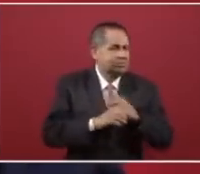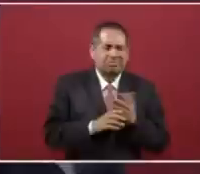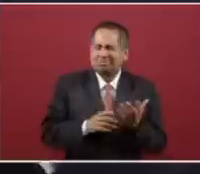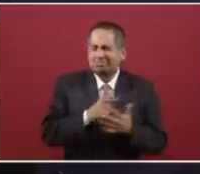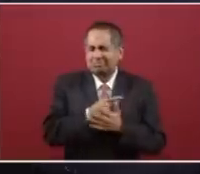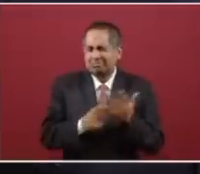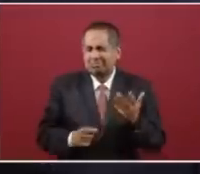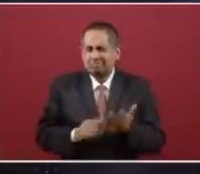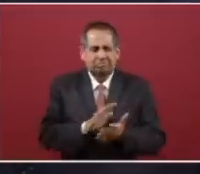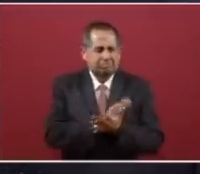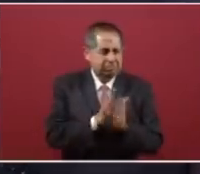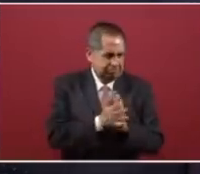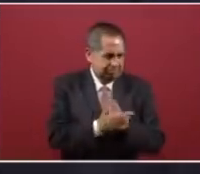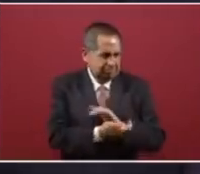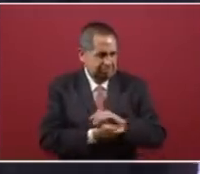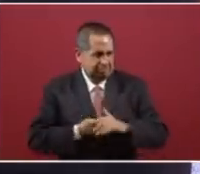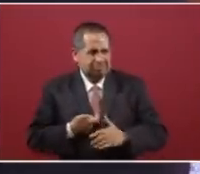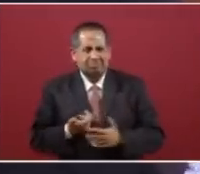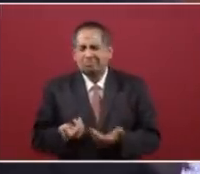yo he hecho